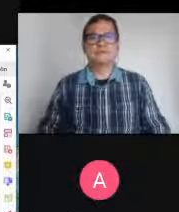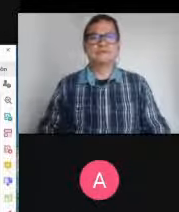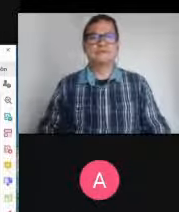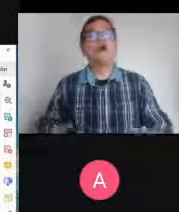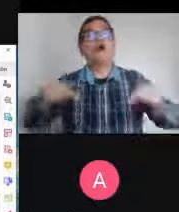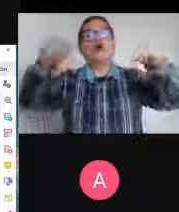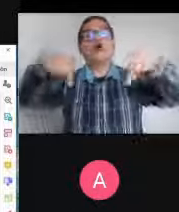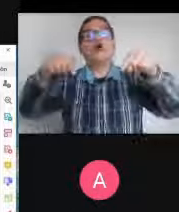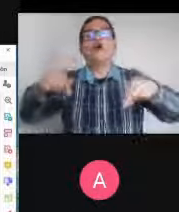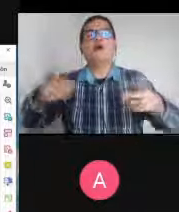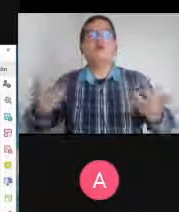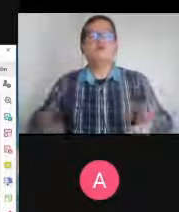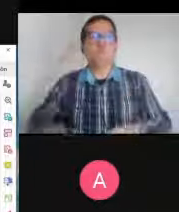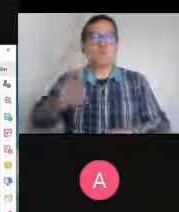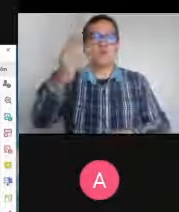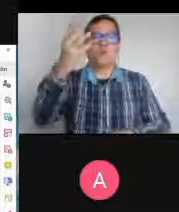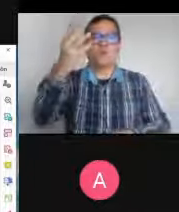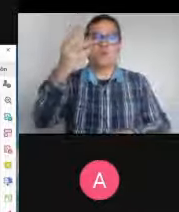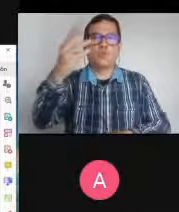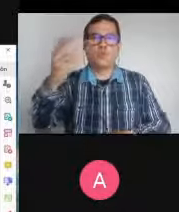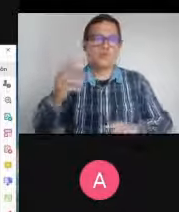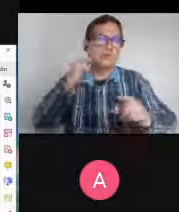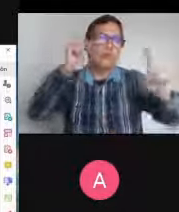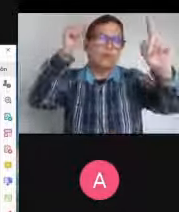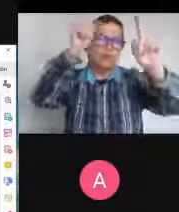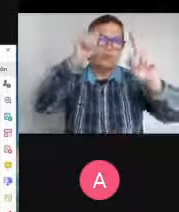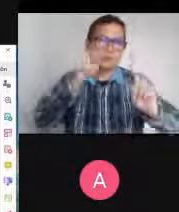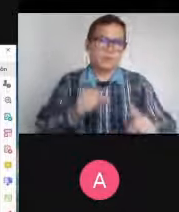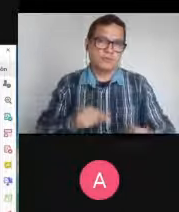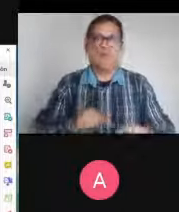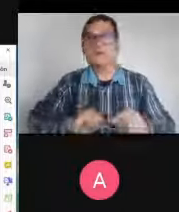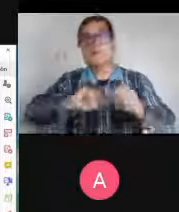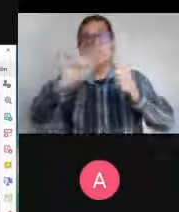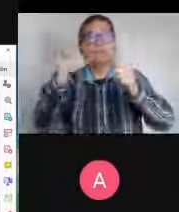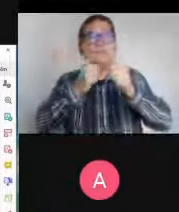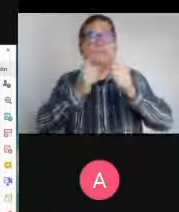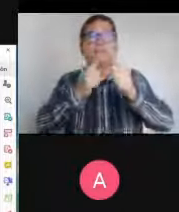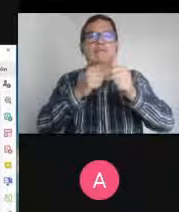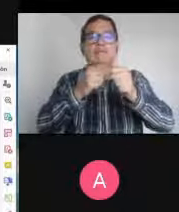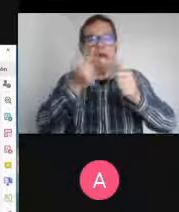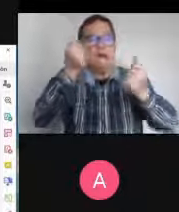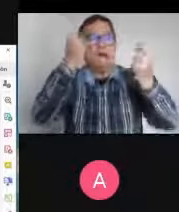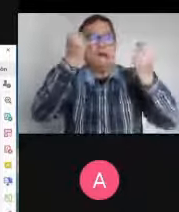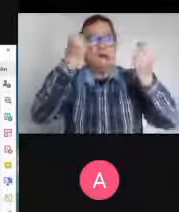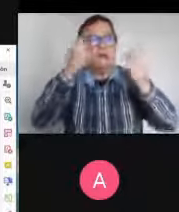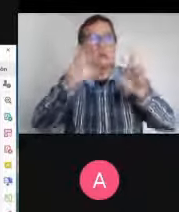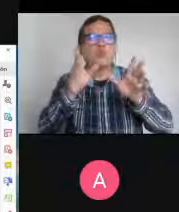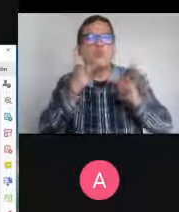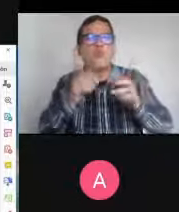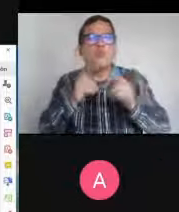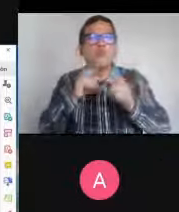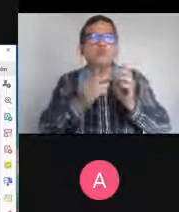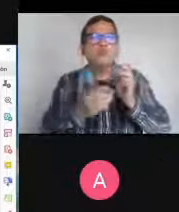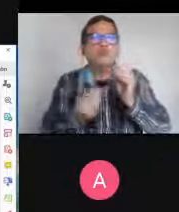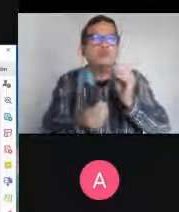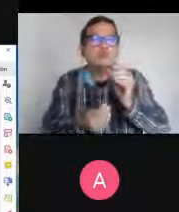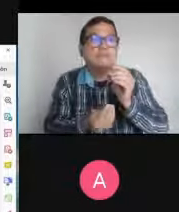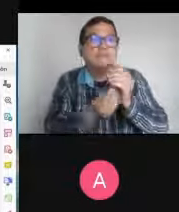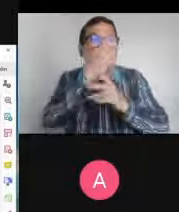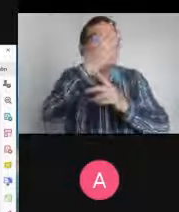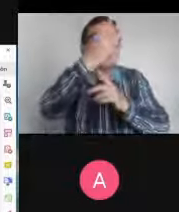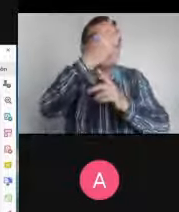Para hoy tenemos 4 objetivos. El primero es comprender el funcionamiento del generador de señales y